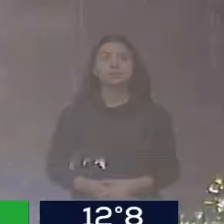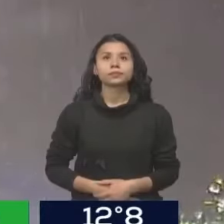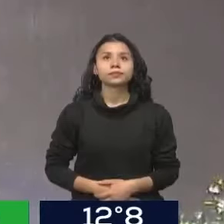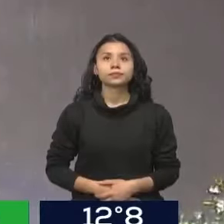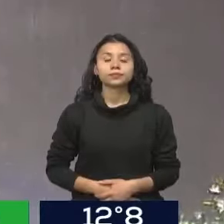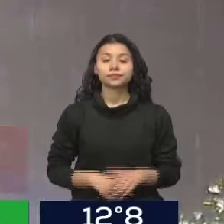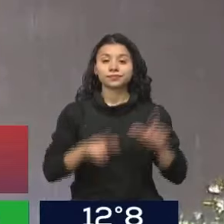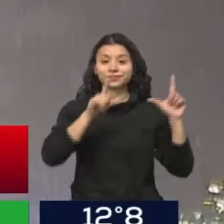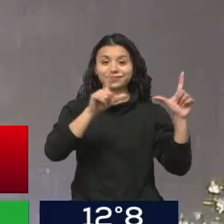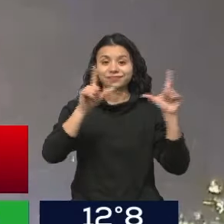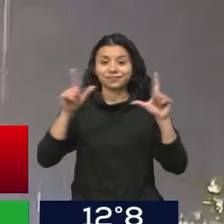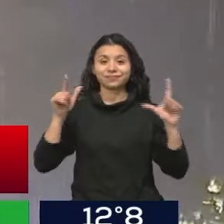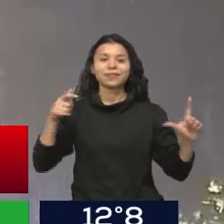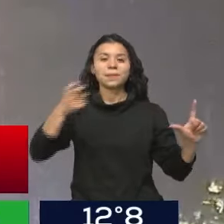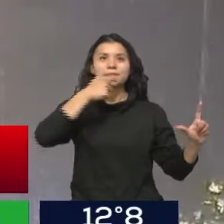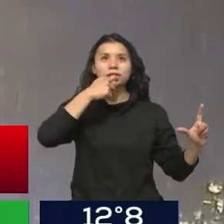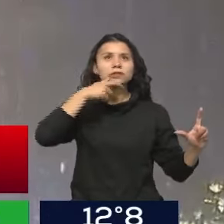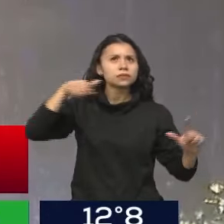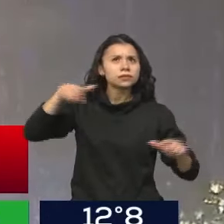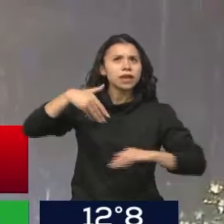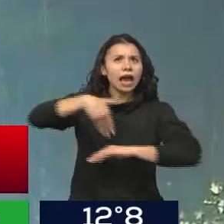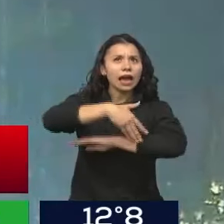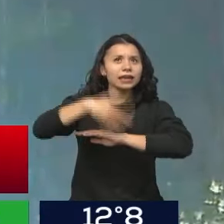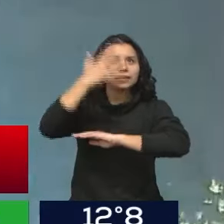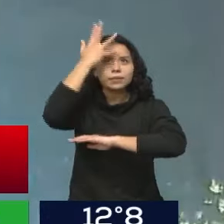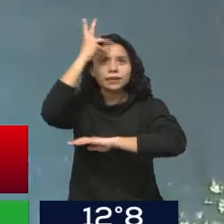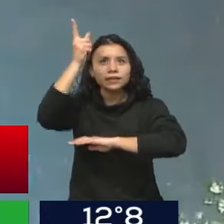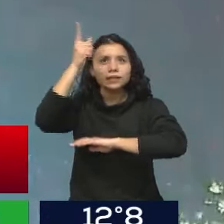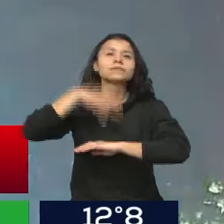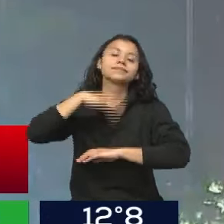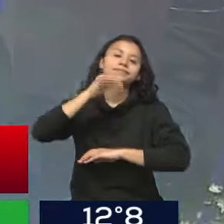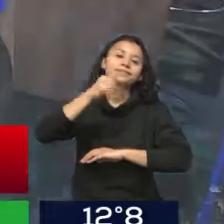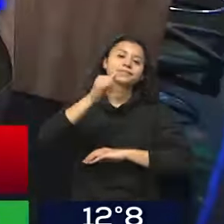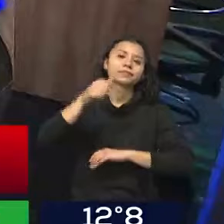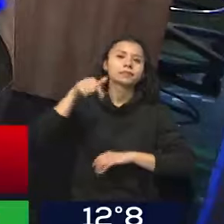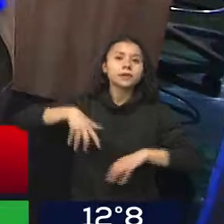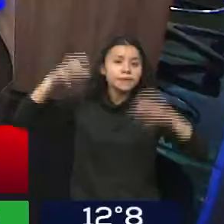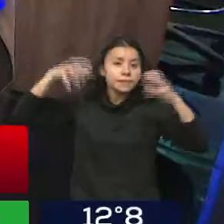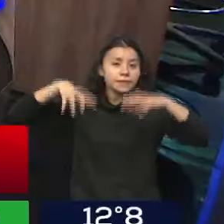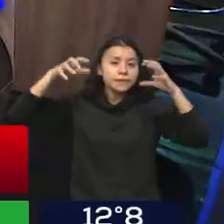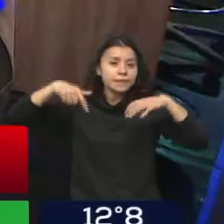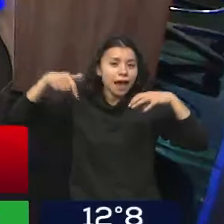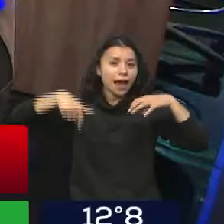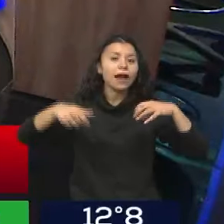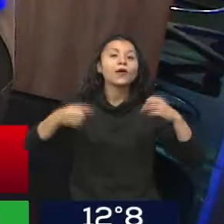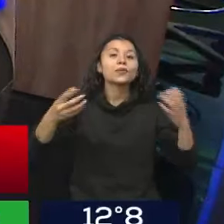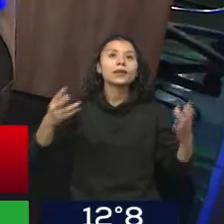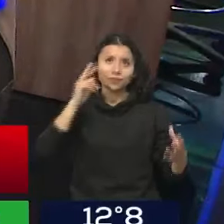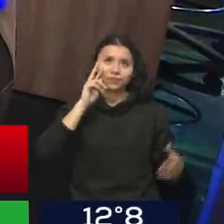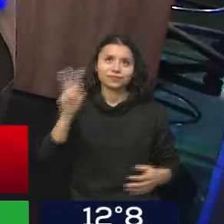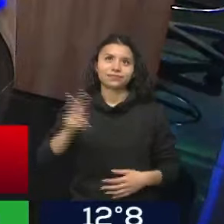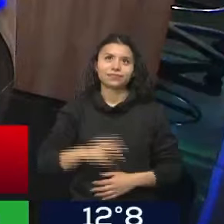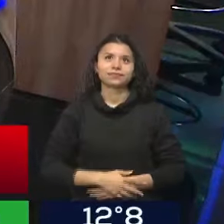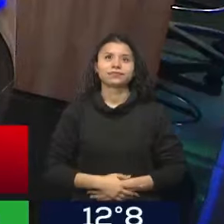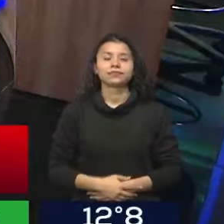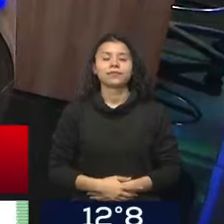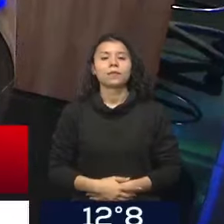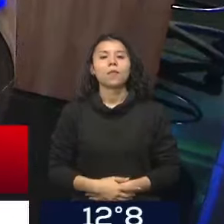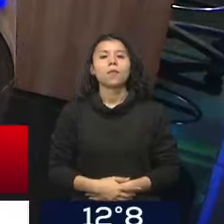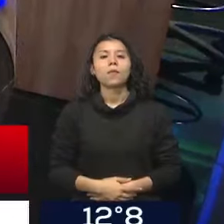sobre calle San Martín. Sí, calle San Martín. Mirá cómo llueve acá. El acceso este, muy lluvioso, el nudo vial. Bueno, en